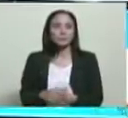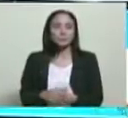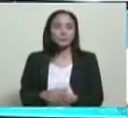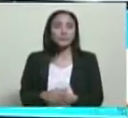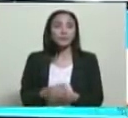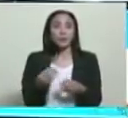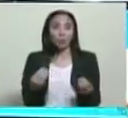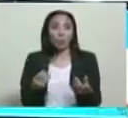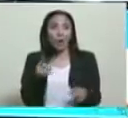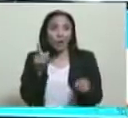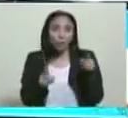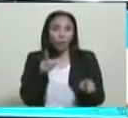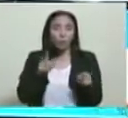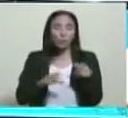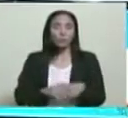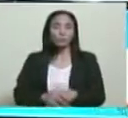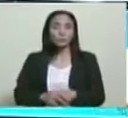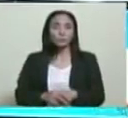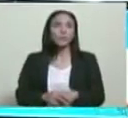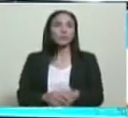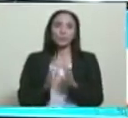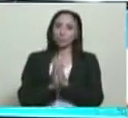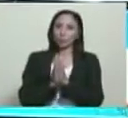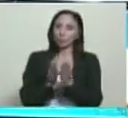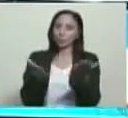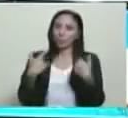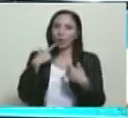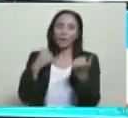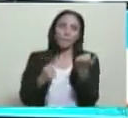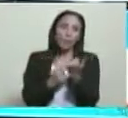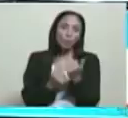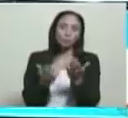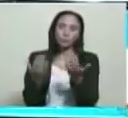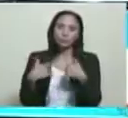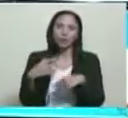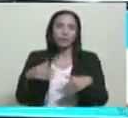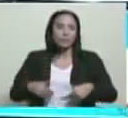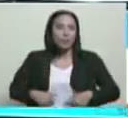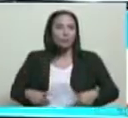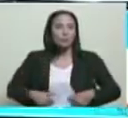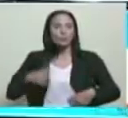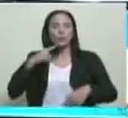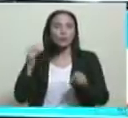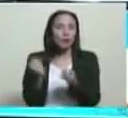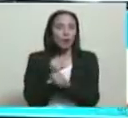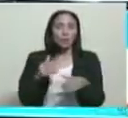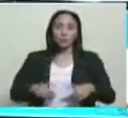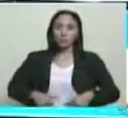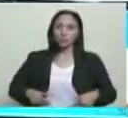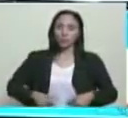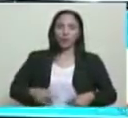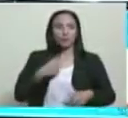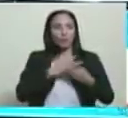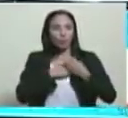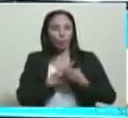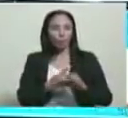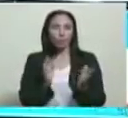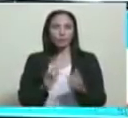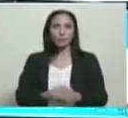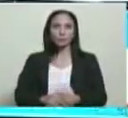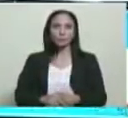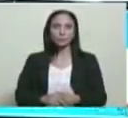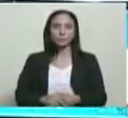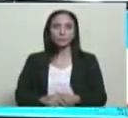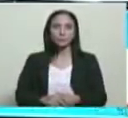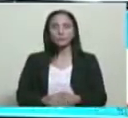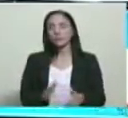de funcionarios, yo les pido que hagan su trabajo con esmero, con sacrificio y trabajo voluntario,